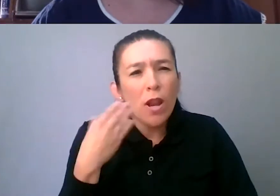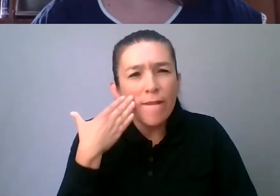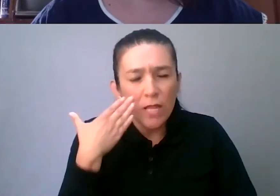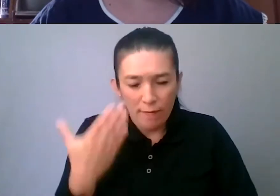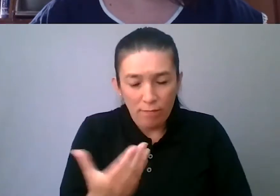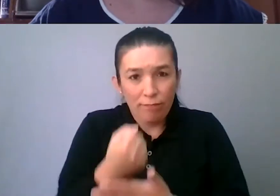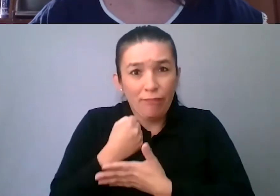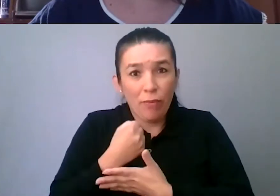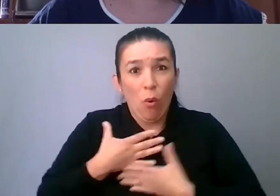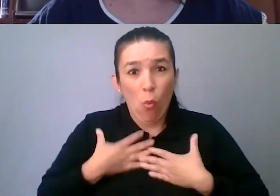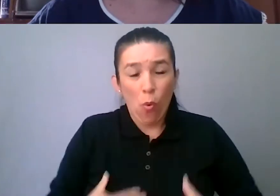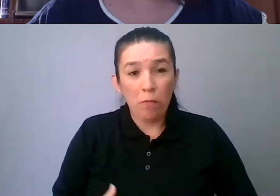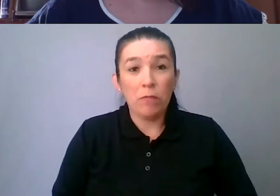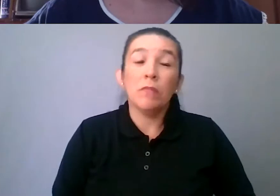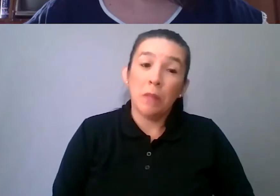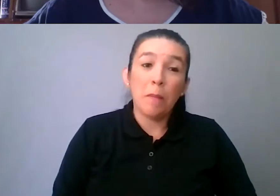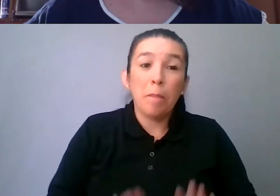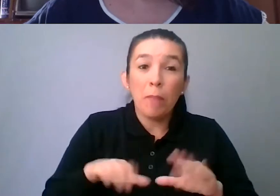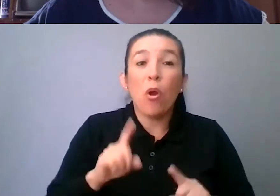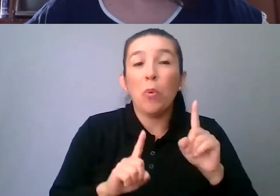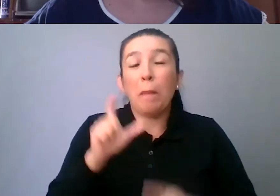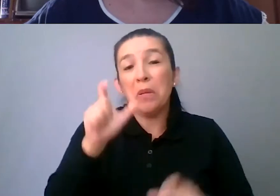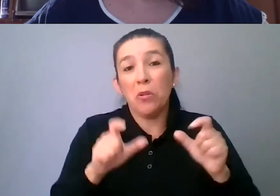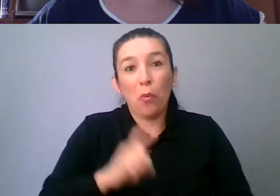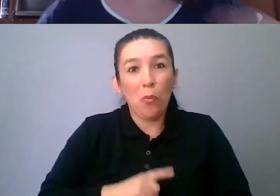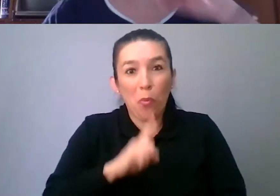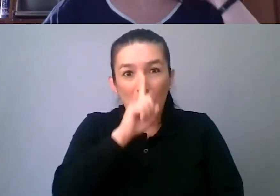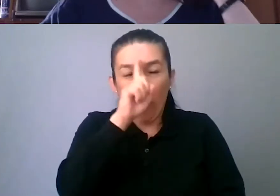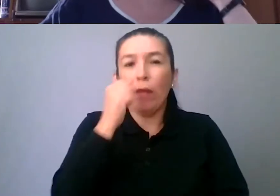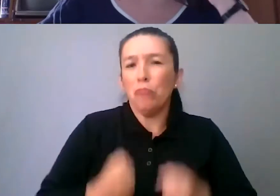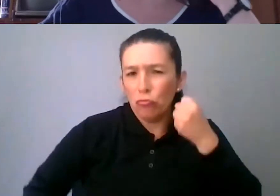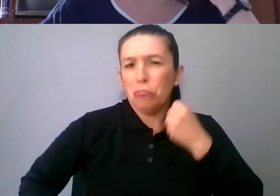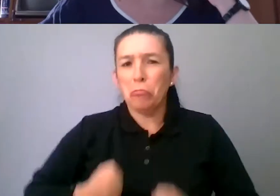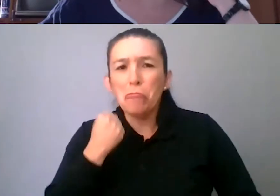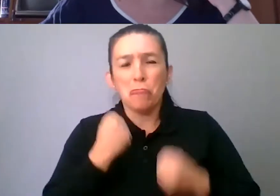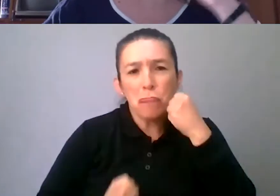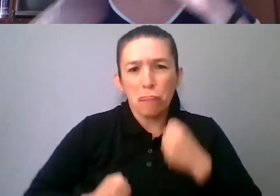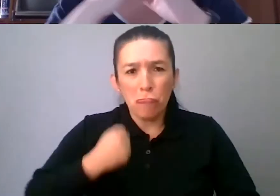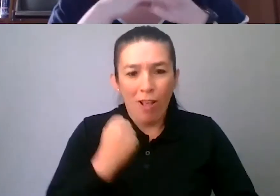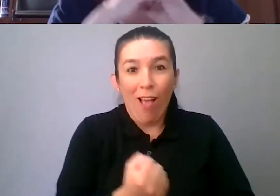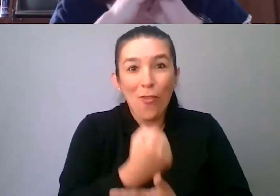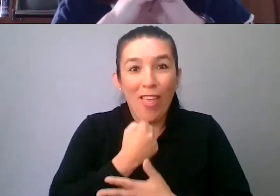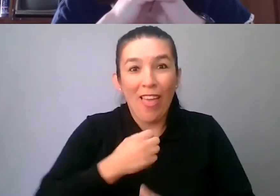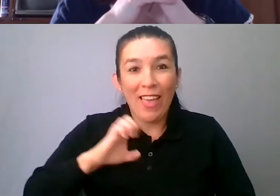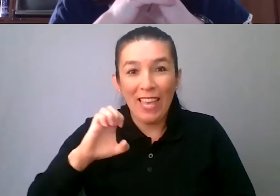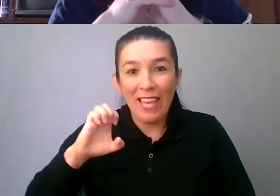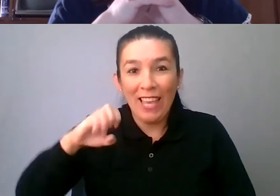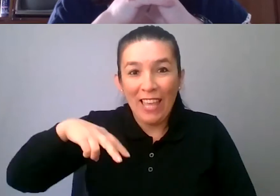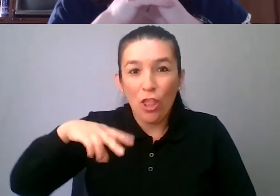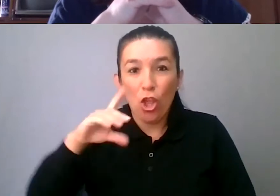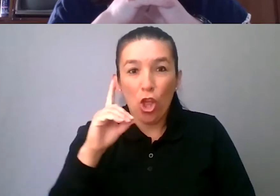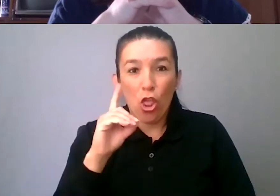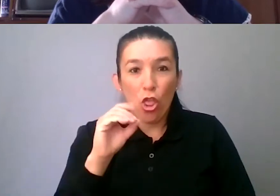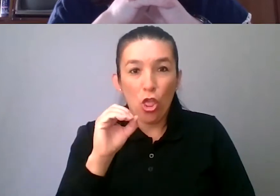cuerpo. Así como hay gente que sale a trotar y que eso le genera endorfina, la gente,